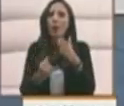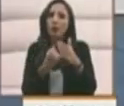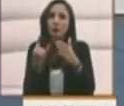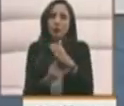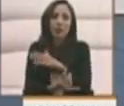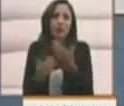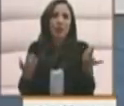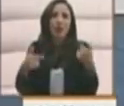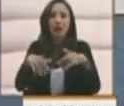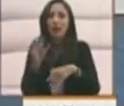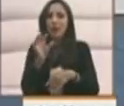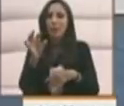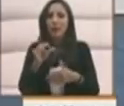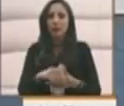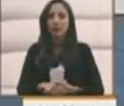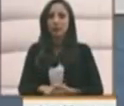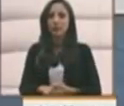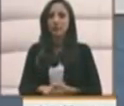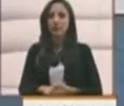Estado venezolano.